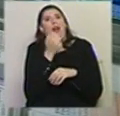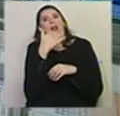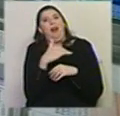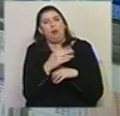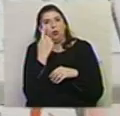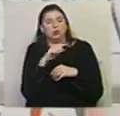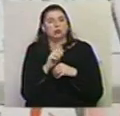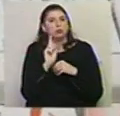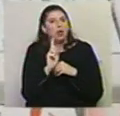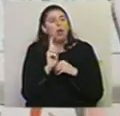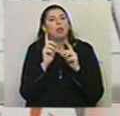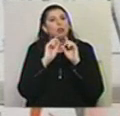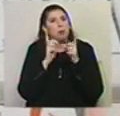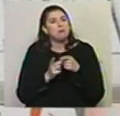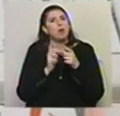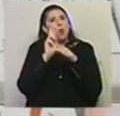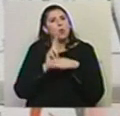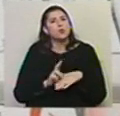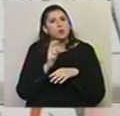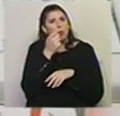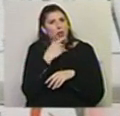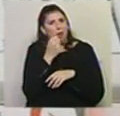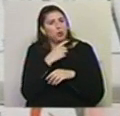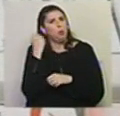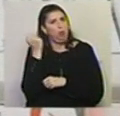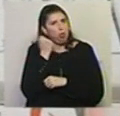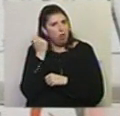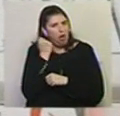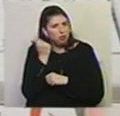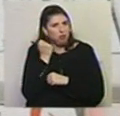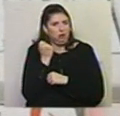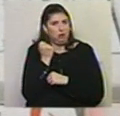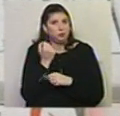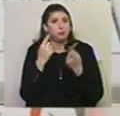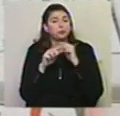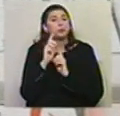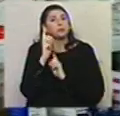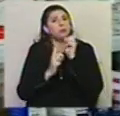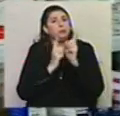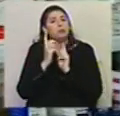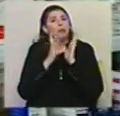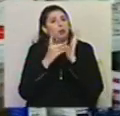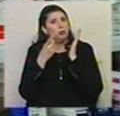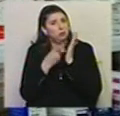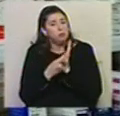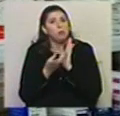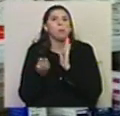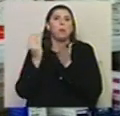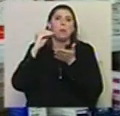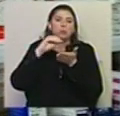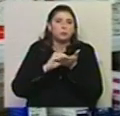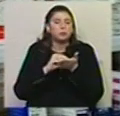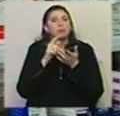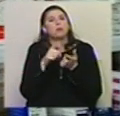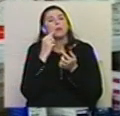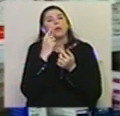la demanda y el uso de los medicamentos en cuestión. De hecho, algunas de las definiciones que se han desarrollado, además de los componentes cuantitativos